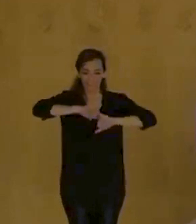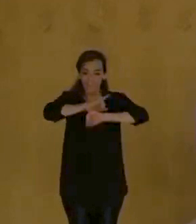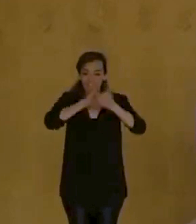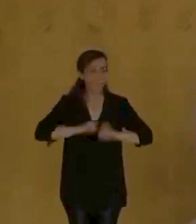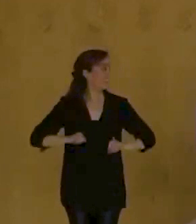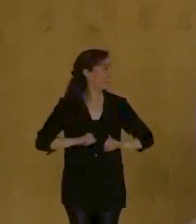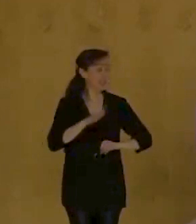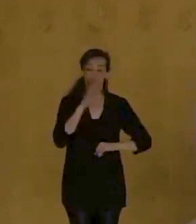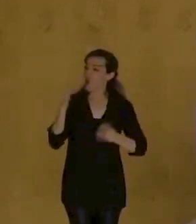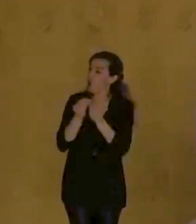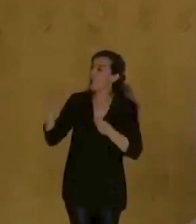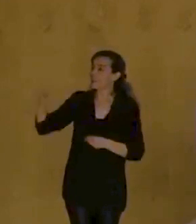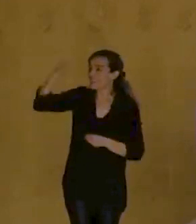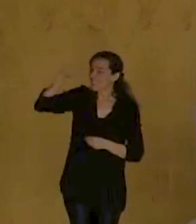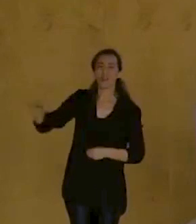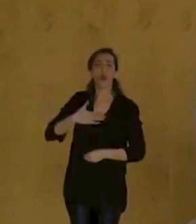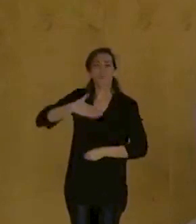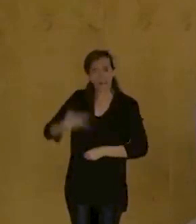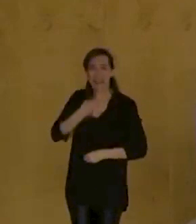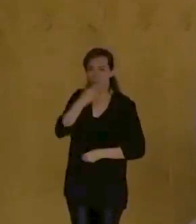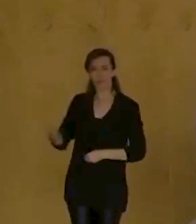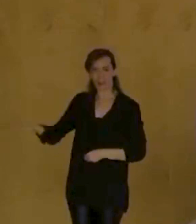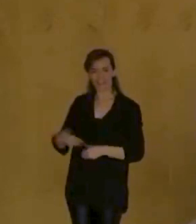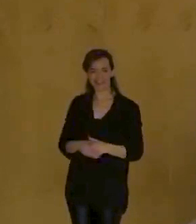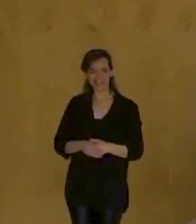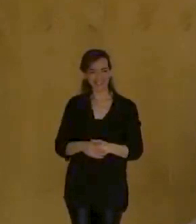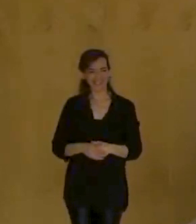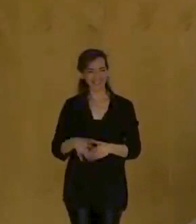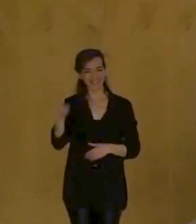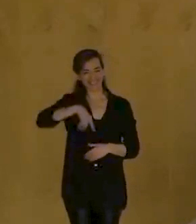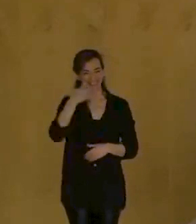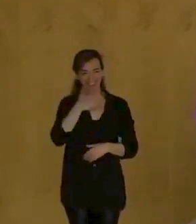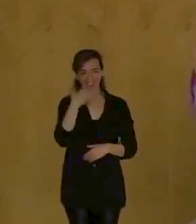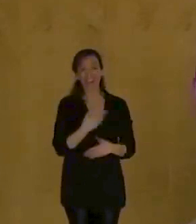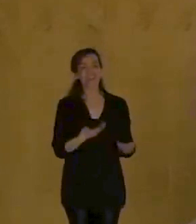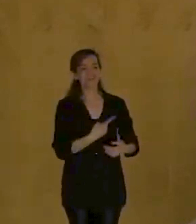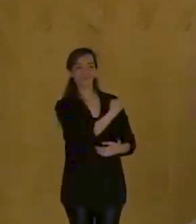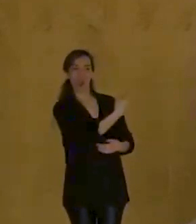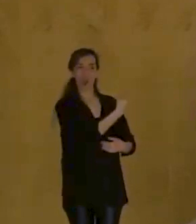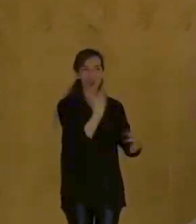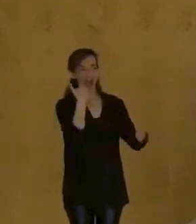tico me cae bien. Claro, entre artistas se caen bien.